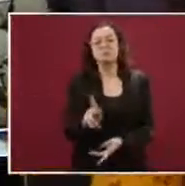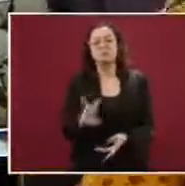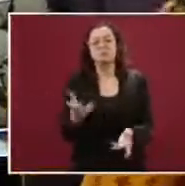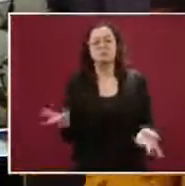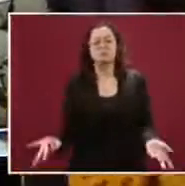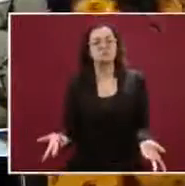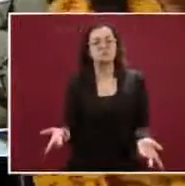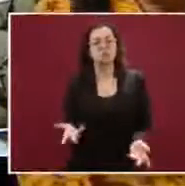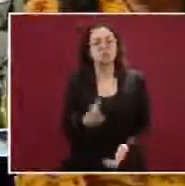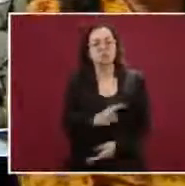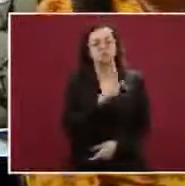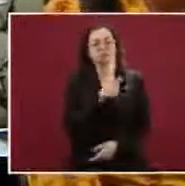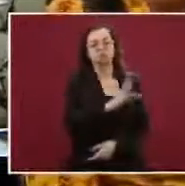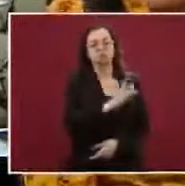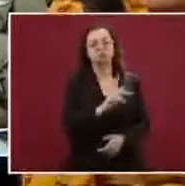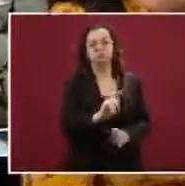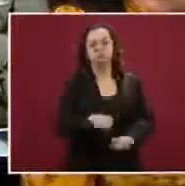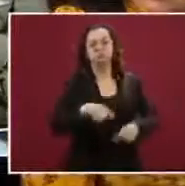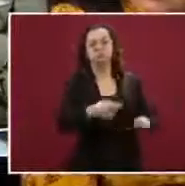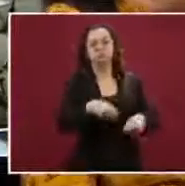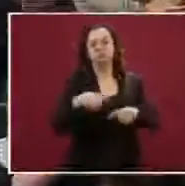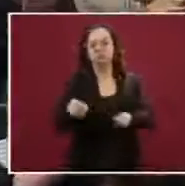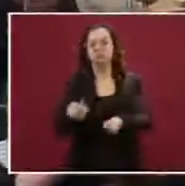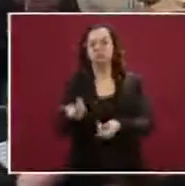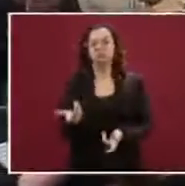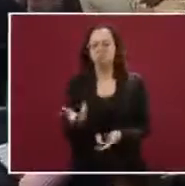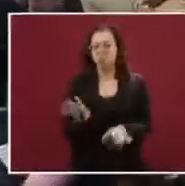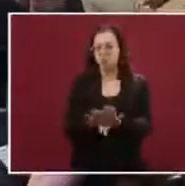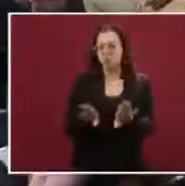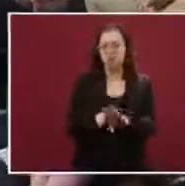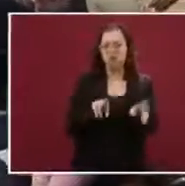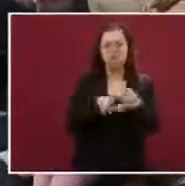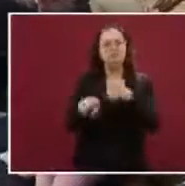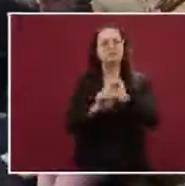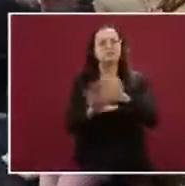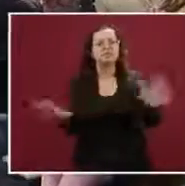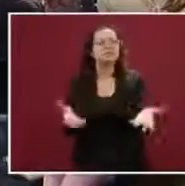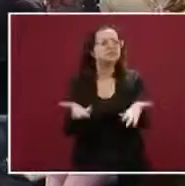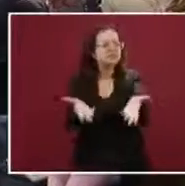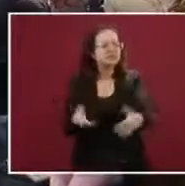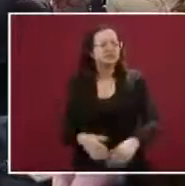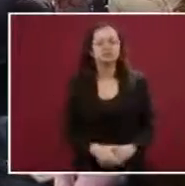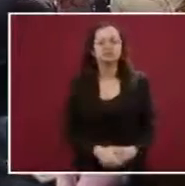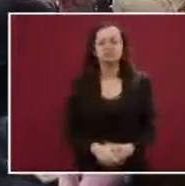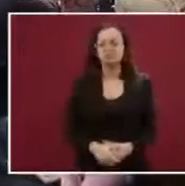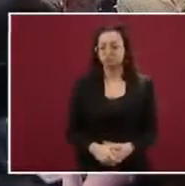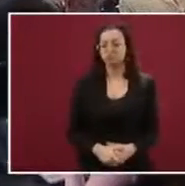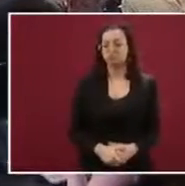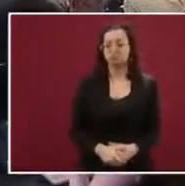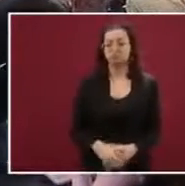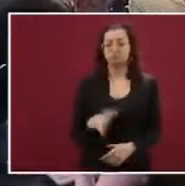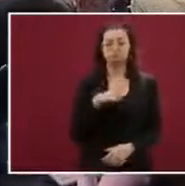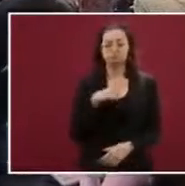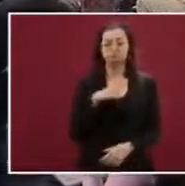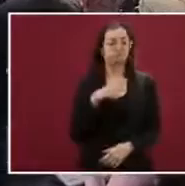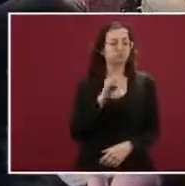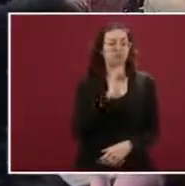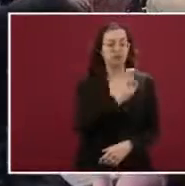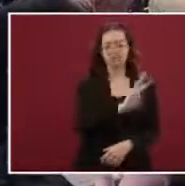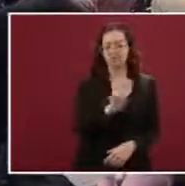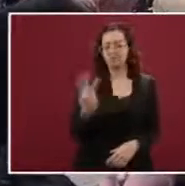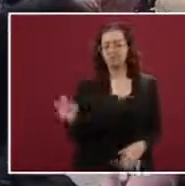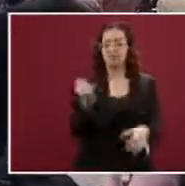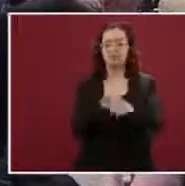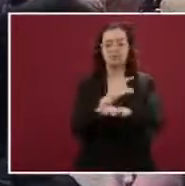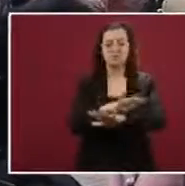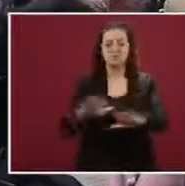por asignación directa, presidente? Sí, ya está una página de información